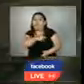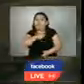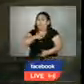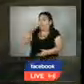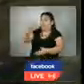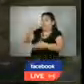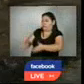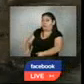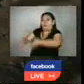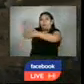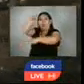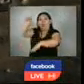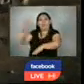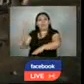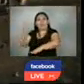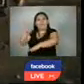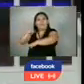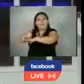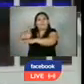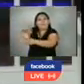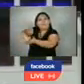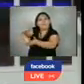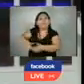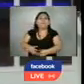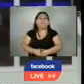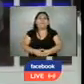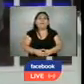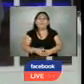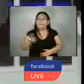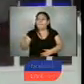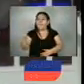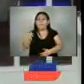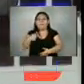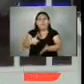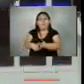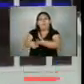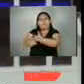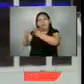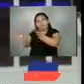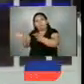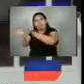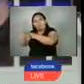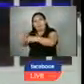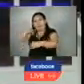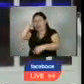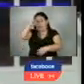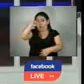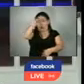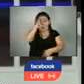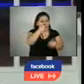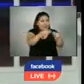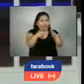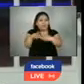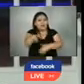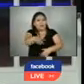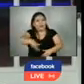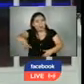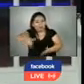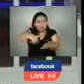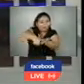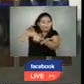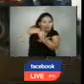Dirección de Obras Municipales. Junto con los alcaldes se va a iniciar el trabajo en cada municipio, lo